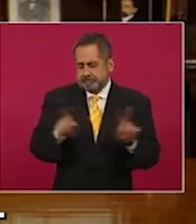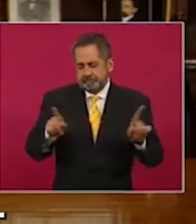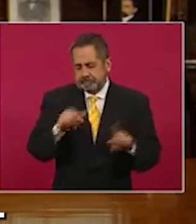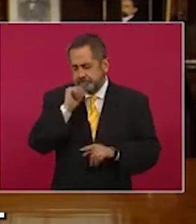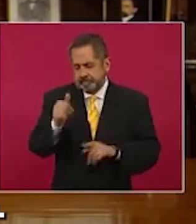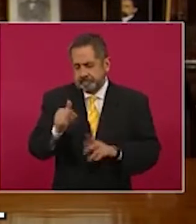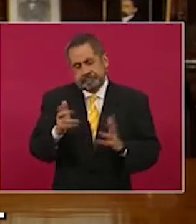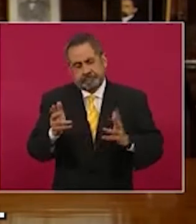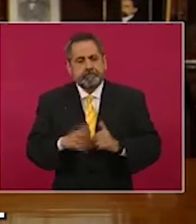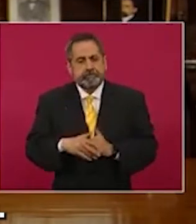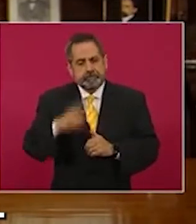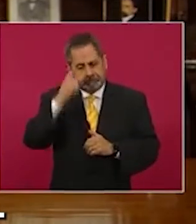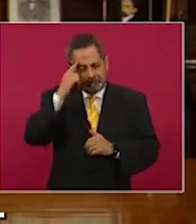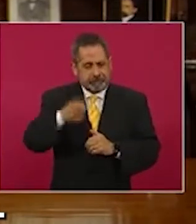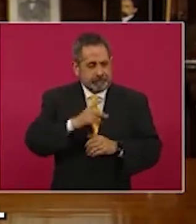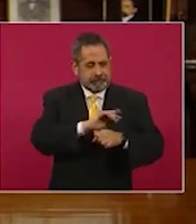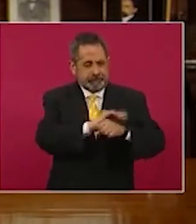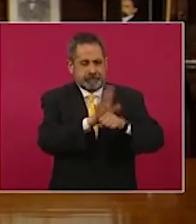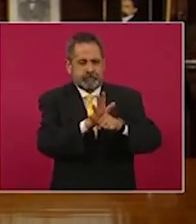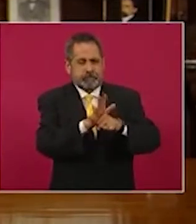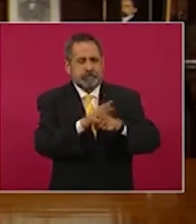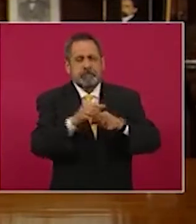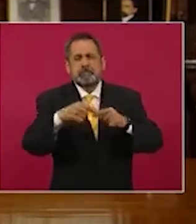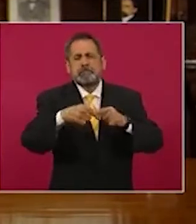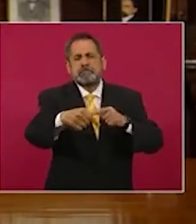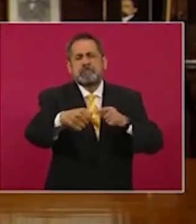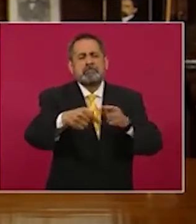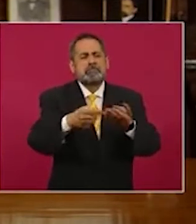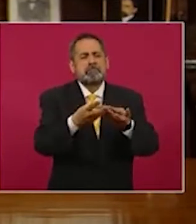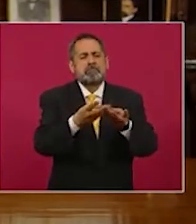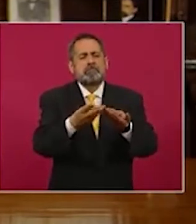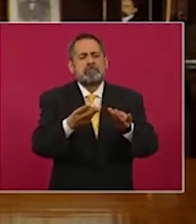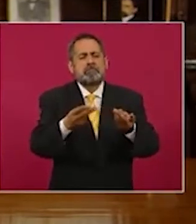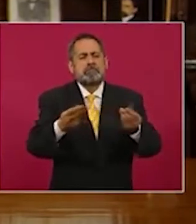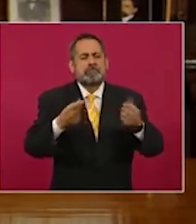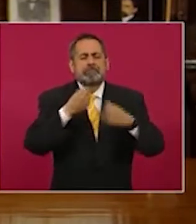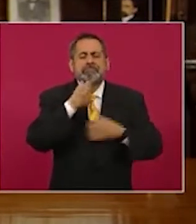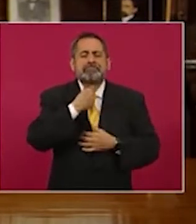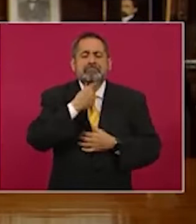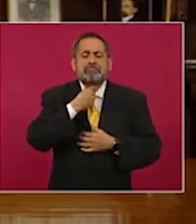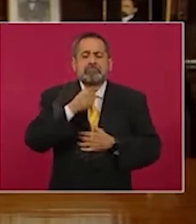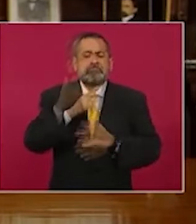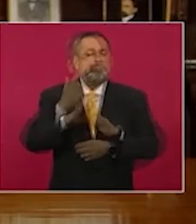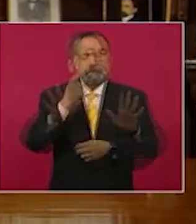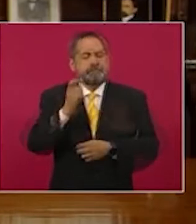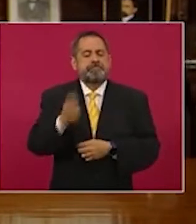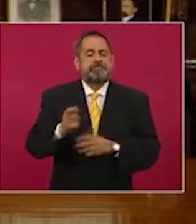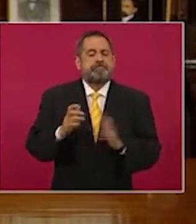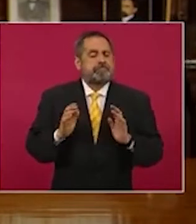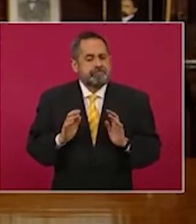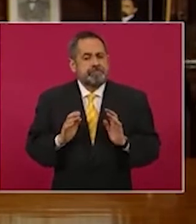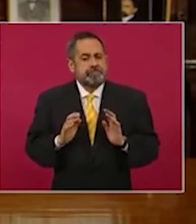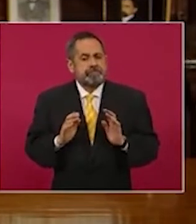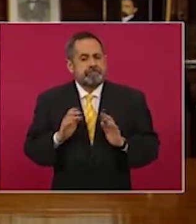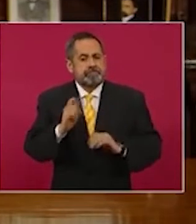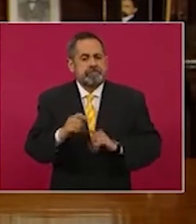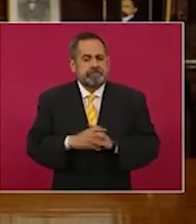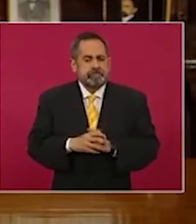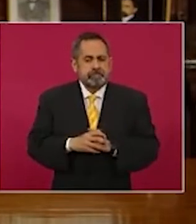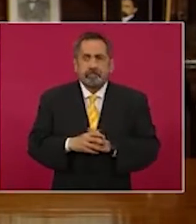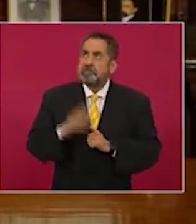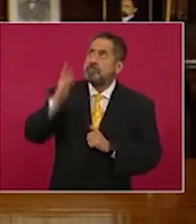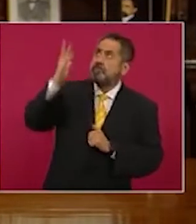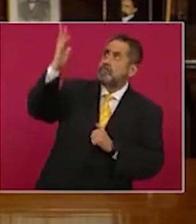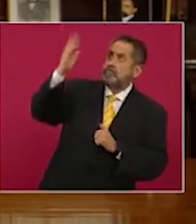este virus va de salida, ya se queda aquí nada más. En la mañana de lunes, el